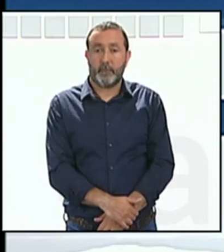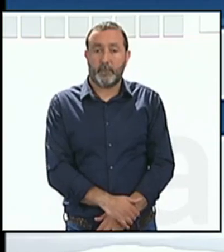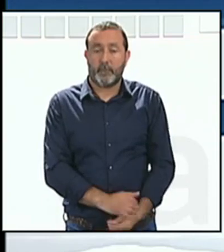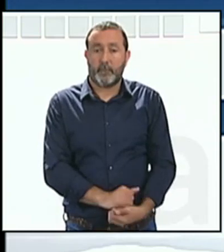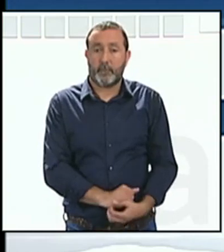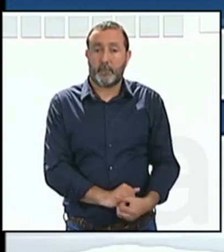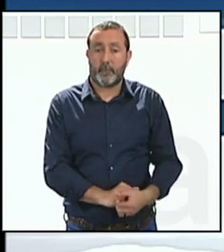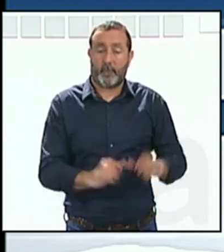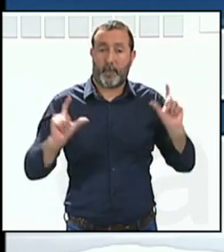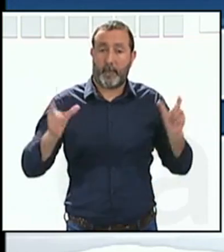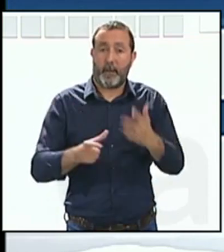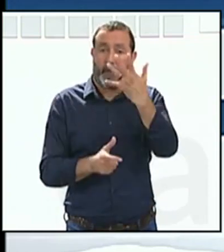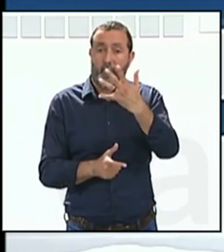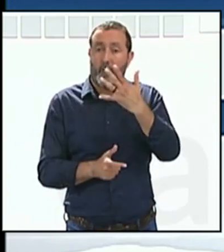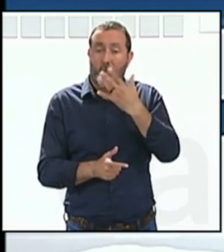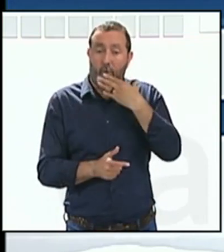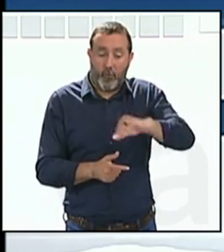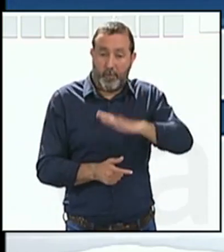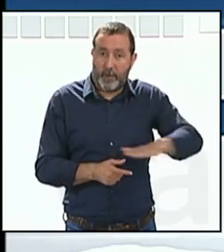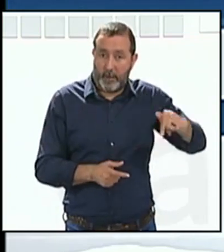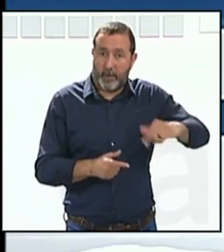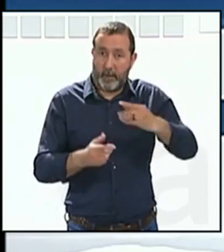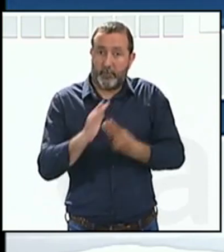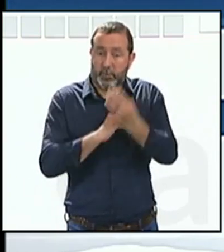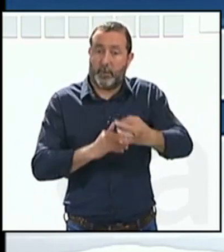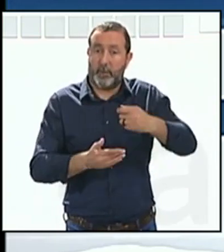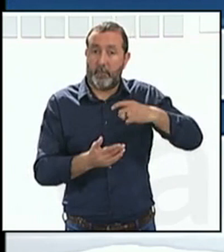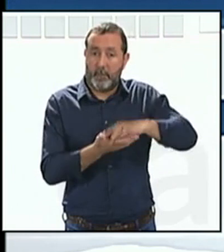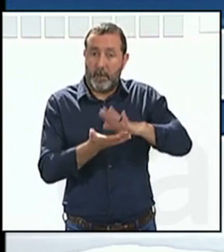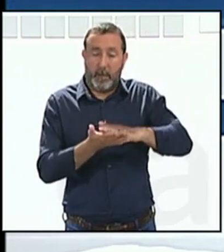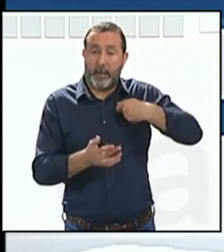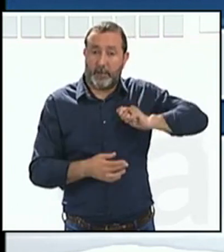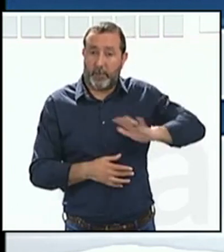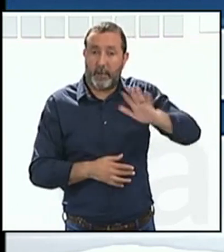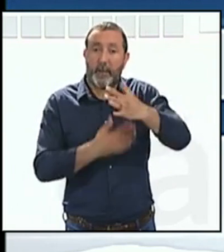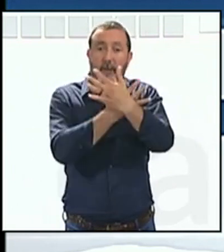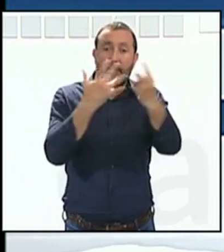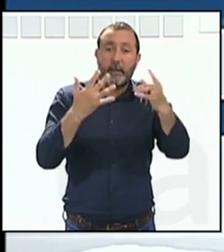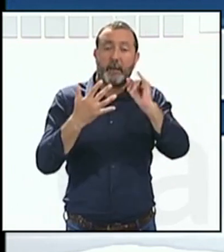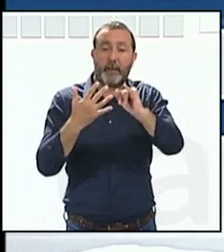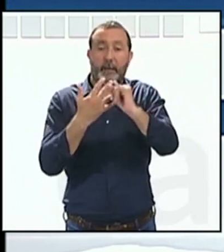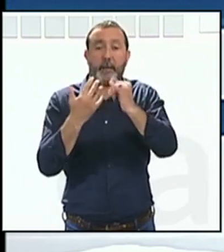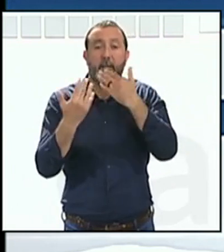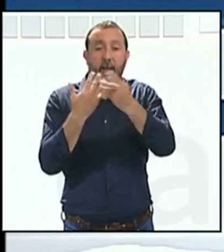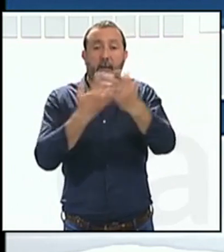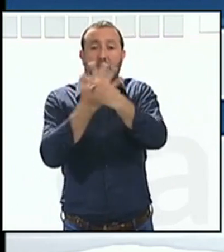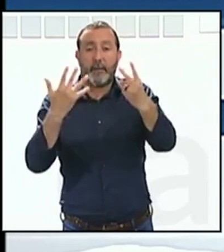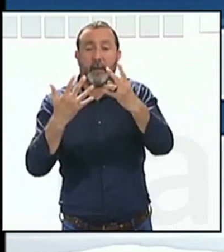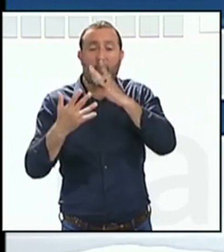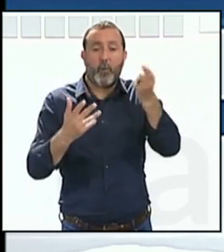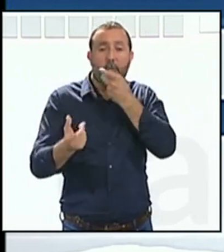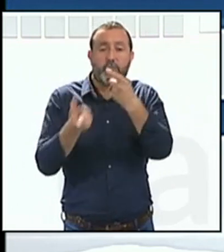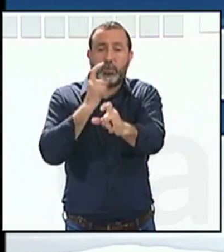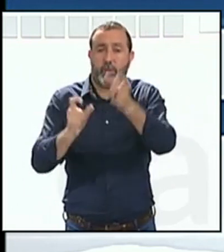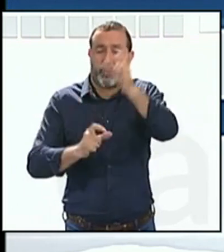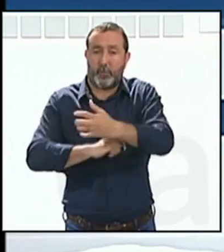detenidos cinco menores de nacionalidad española de entre 16 y 17 años por insultar y agredir a cuatro indigentes